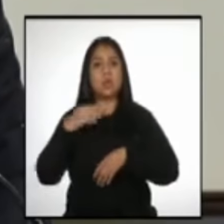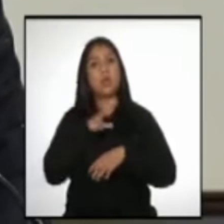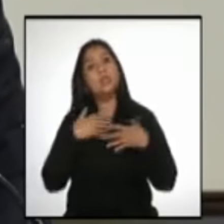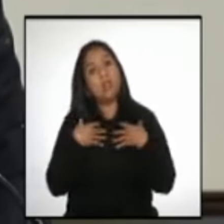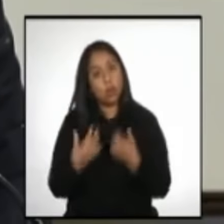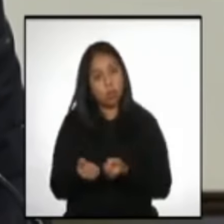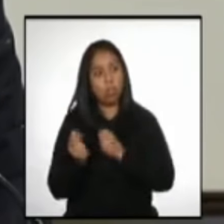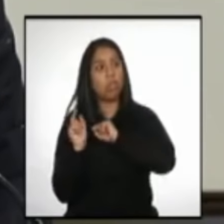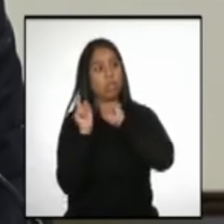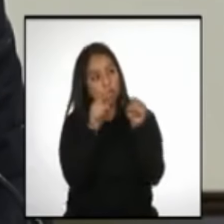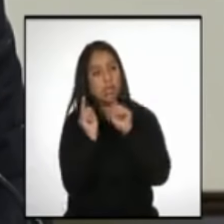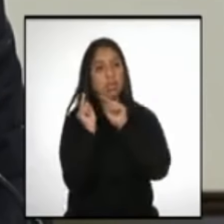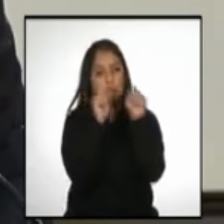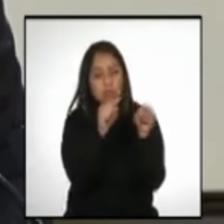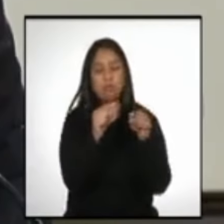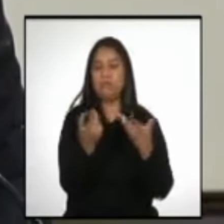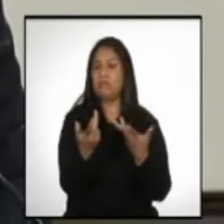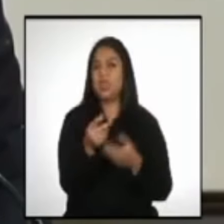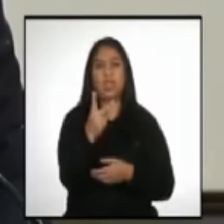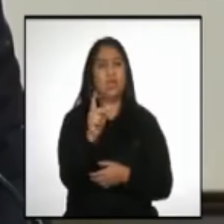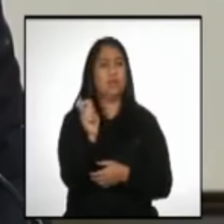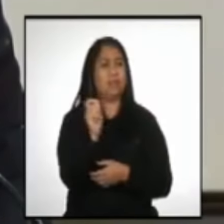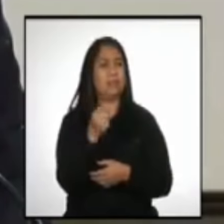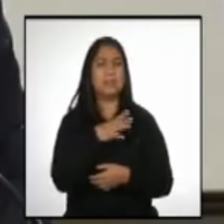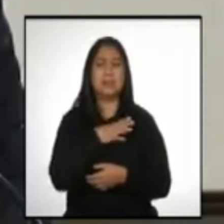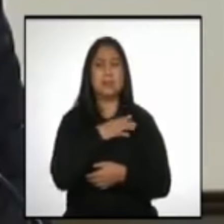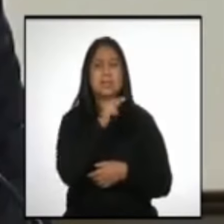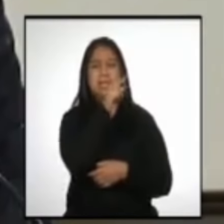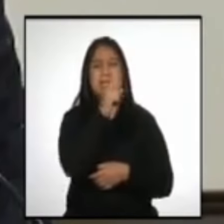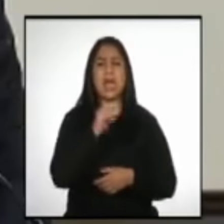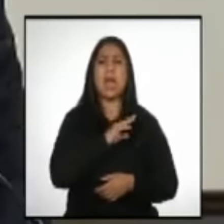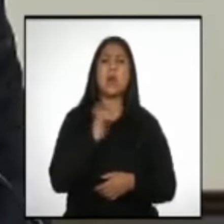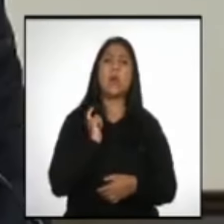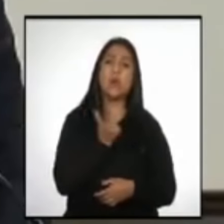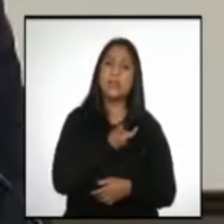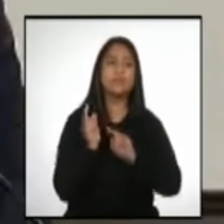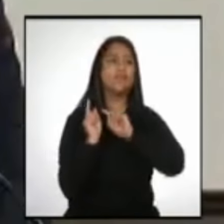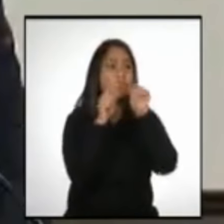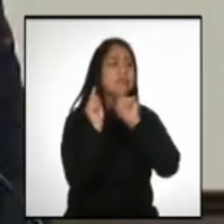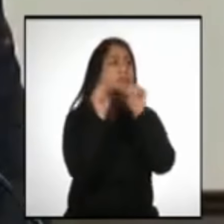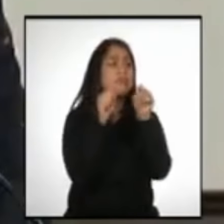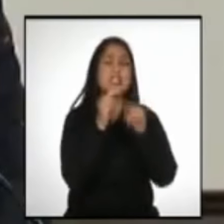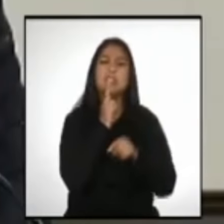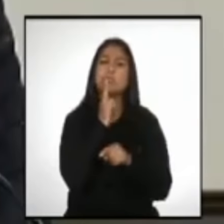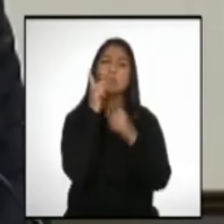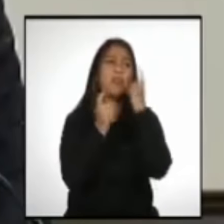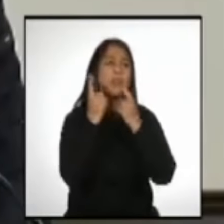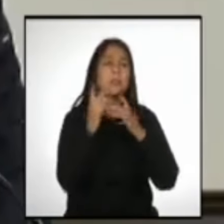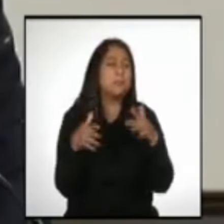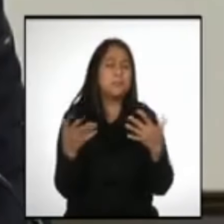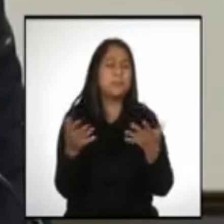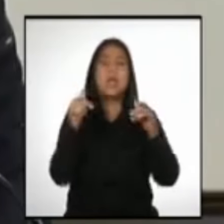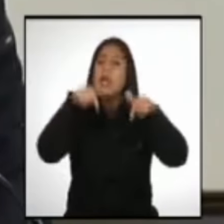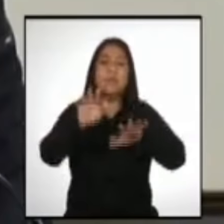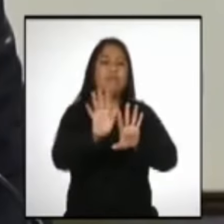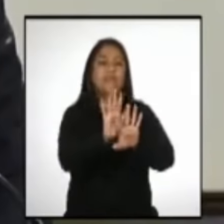de Salud Pública en menos de 2 meses han tenido que ir al Congreso a contestar preguntas. Hoy es